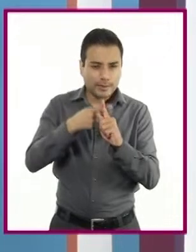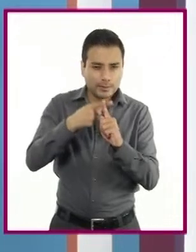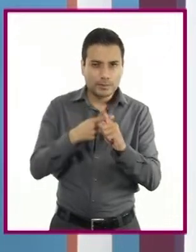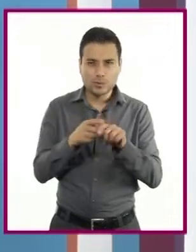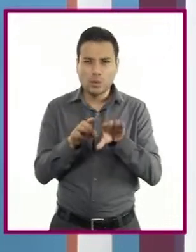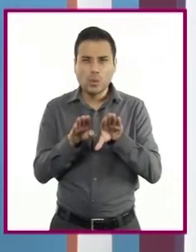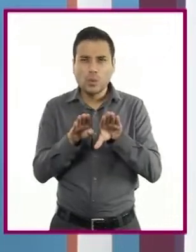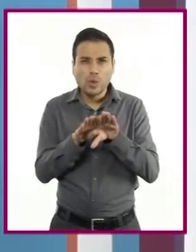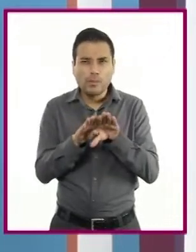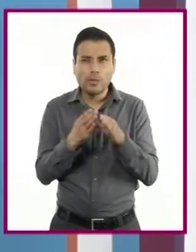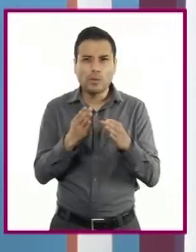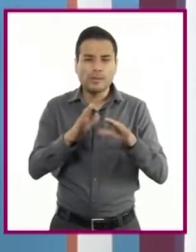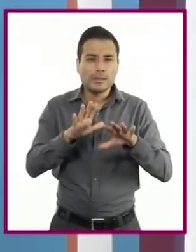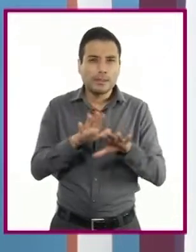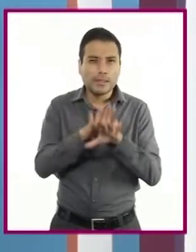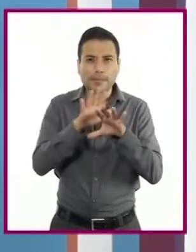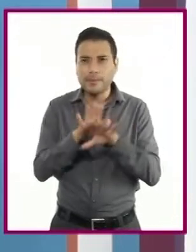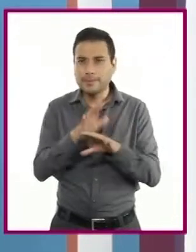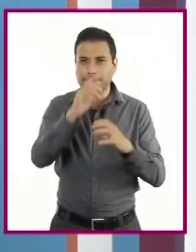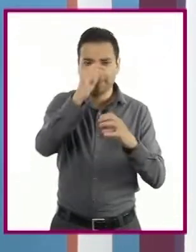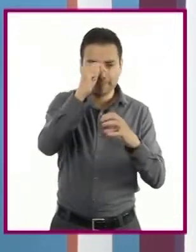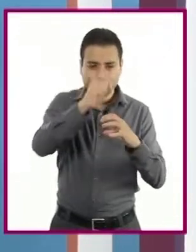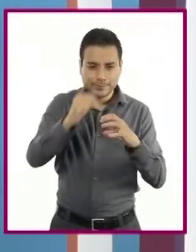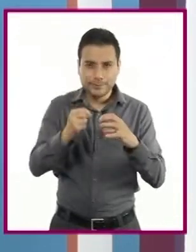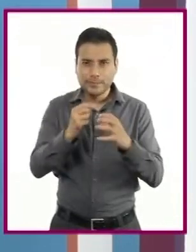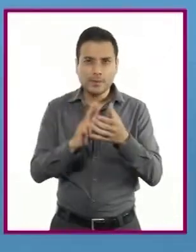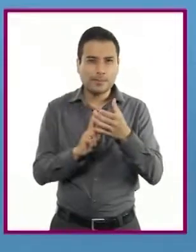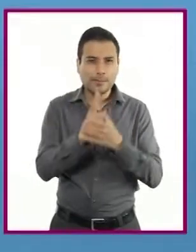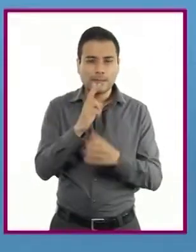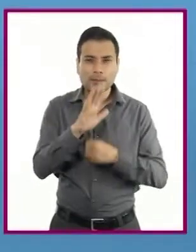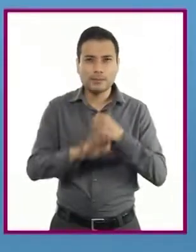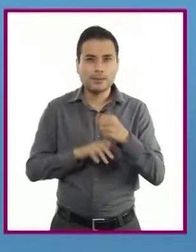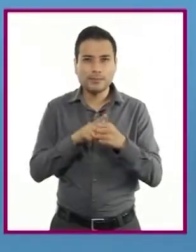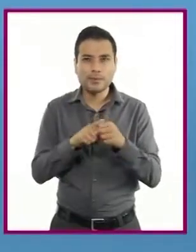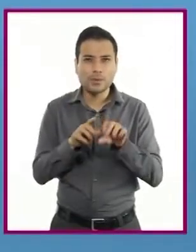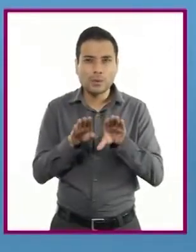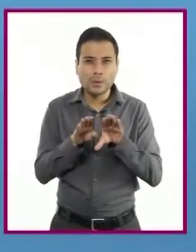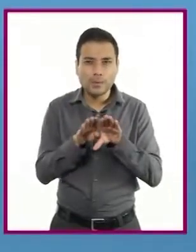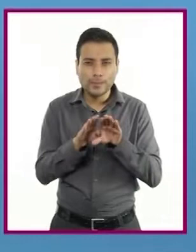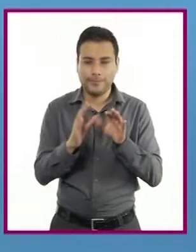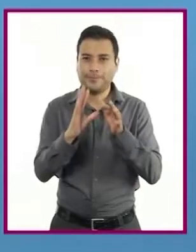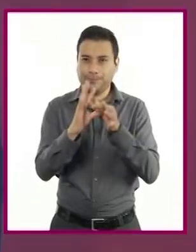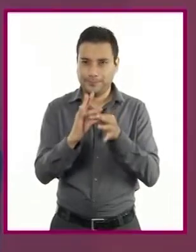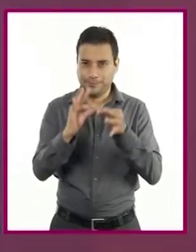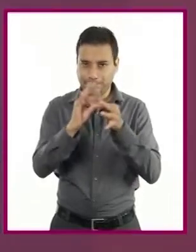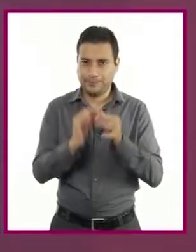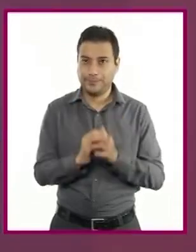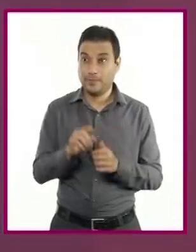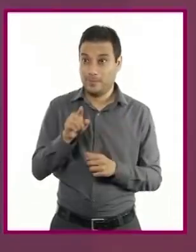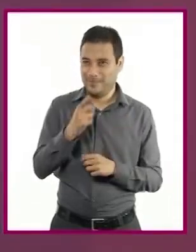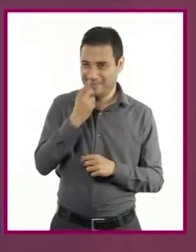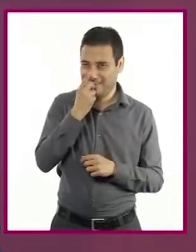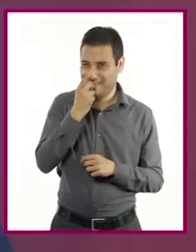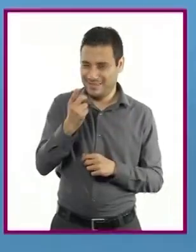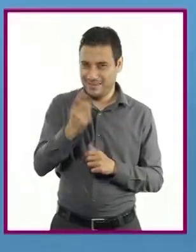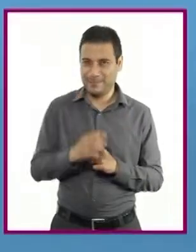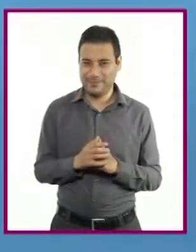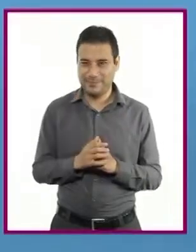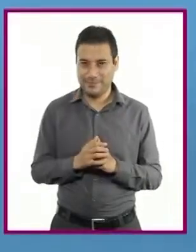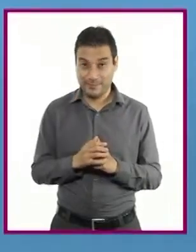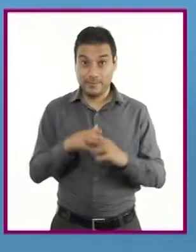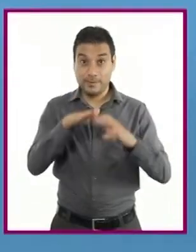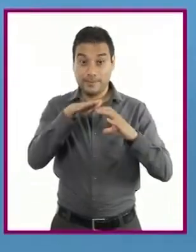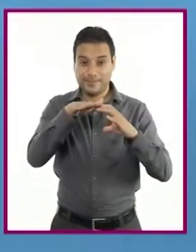los climas y su relación con las especies de plantas y animales. Al respecto de lo que señalas, Nadia, en el caso de los climas